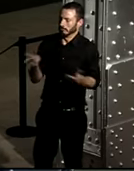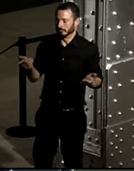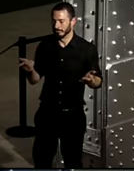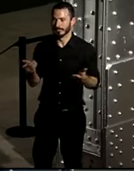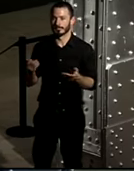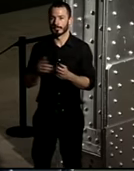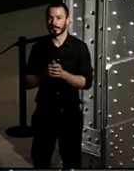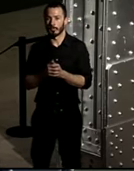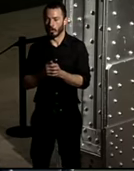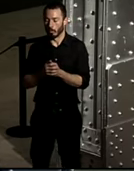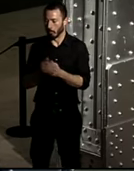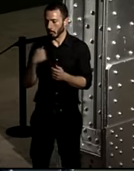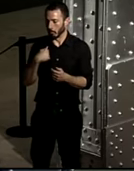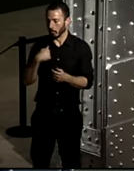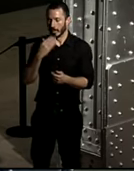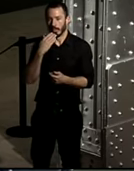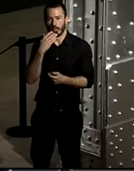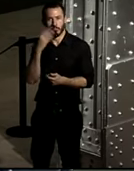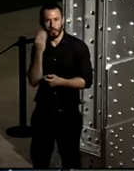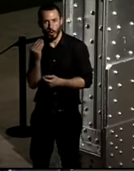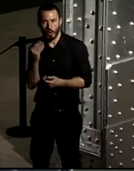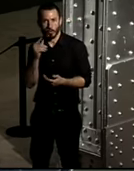pero muy temprano, es que he escrito...